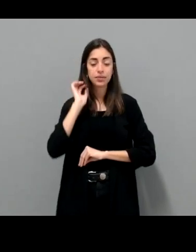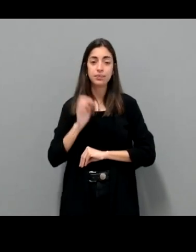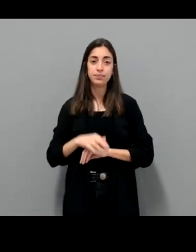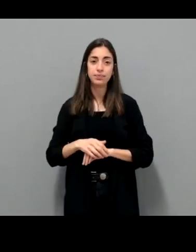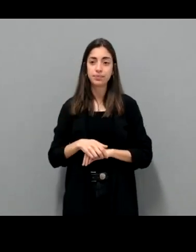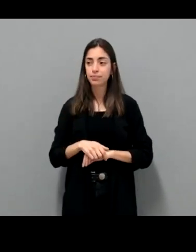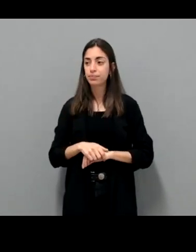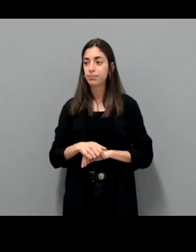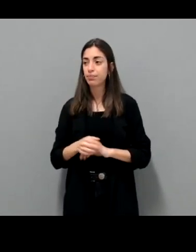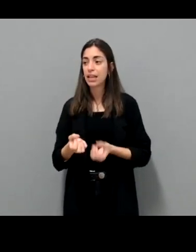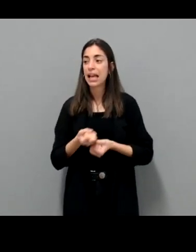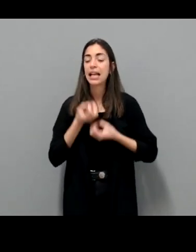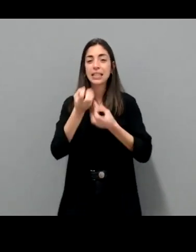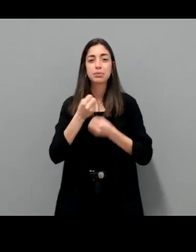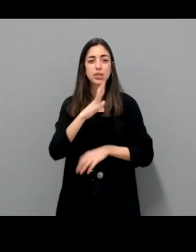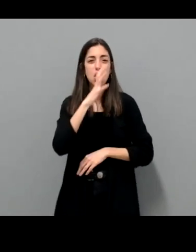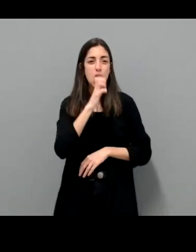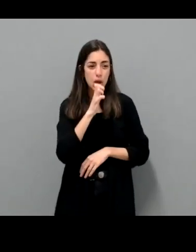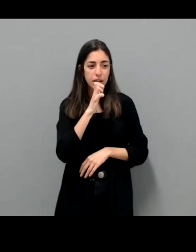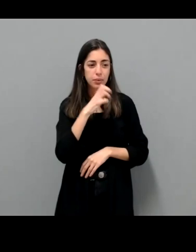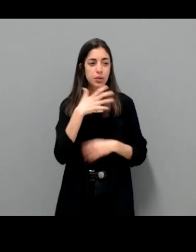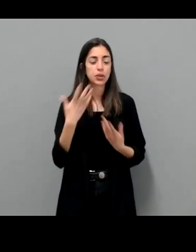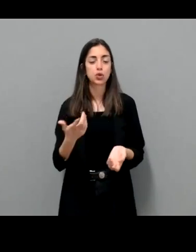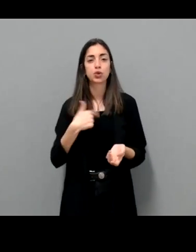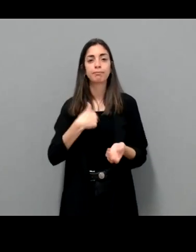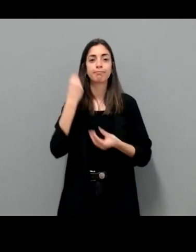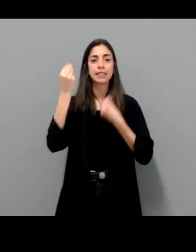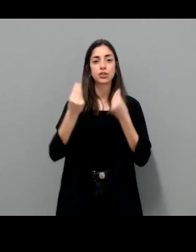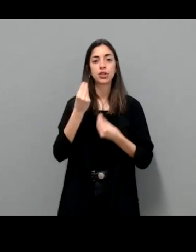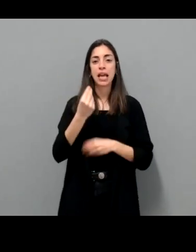propia experiencia, y que yo creo que hay que tenerla muy en cuenta.